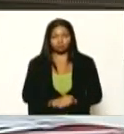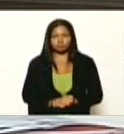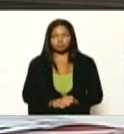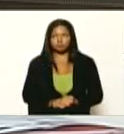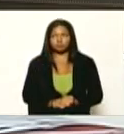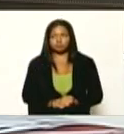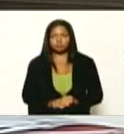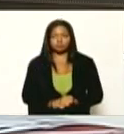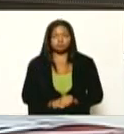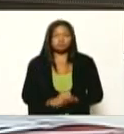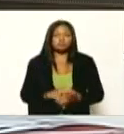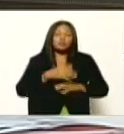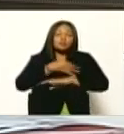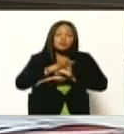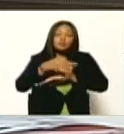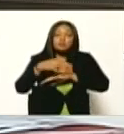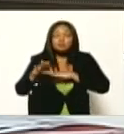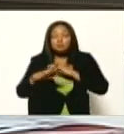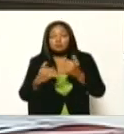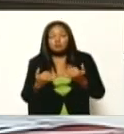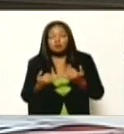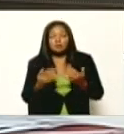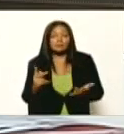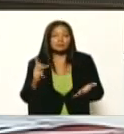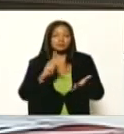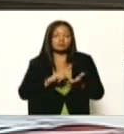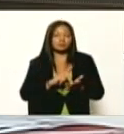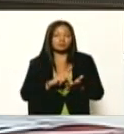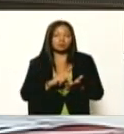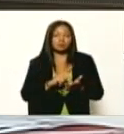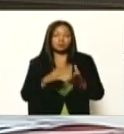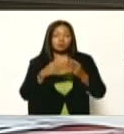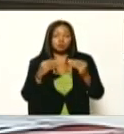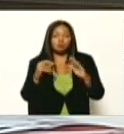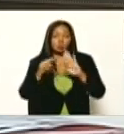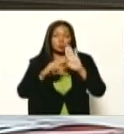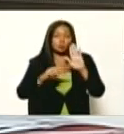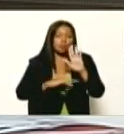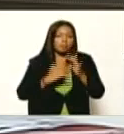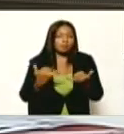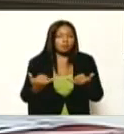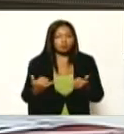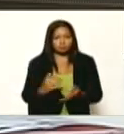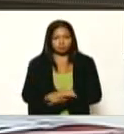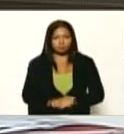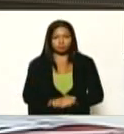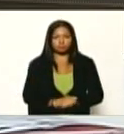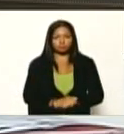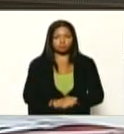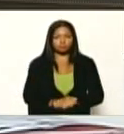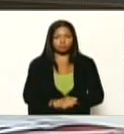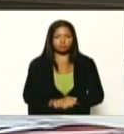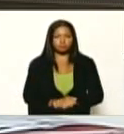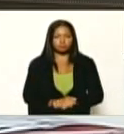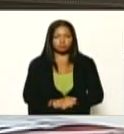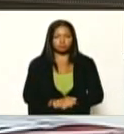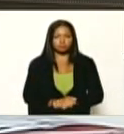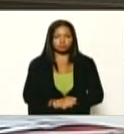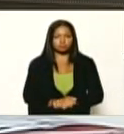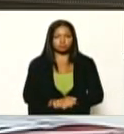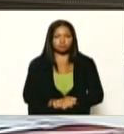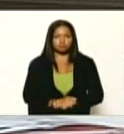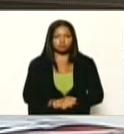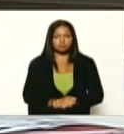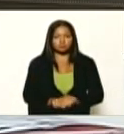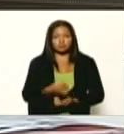A nivel de municipio, la participación y las reglas de juego establecidas dicen que se va a